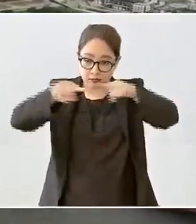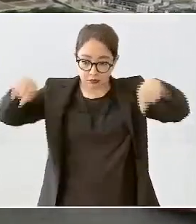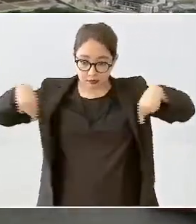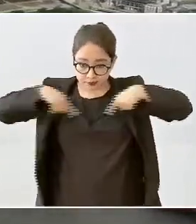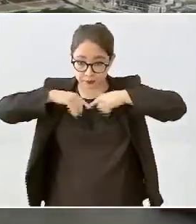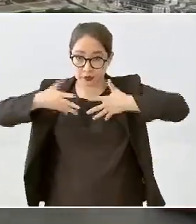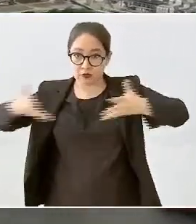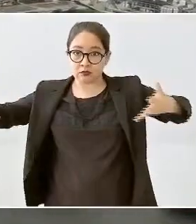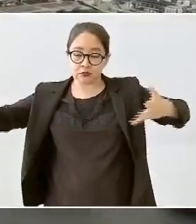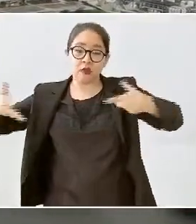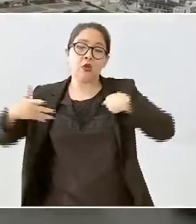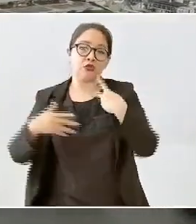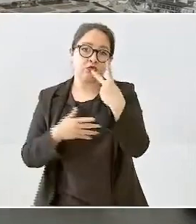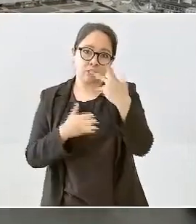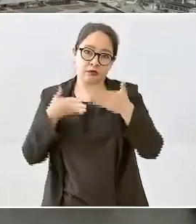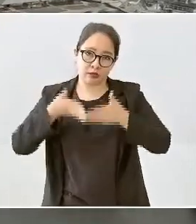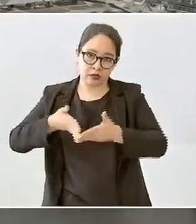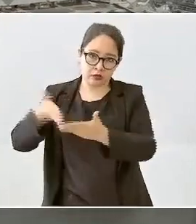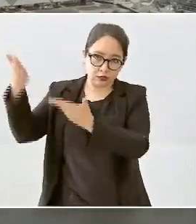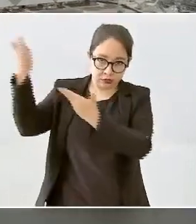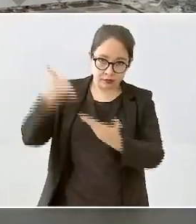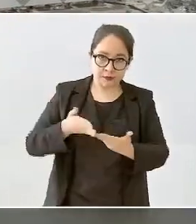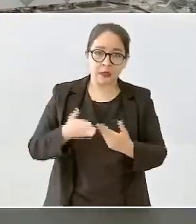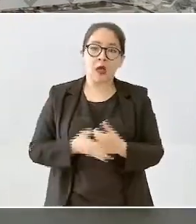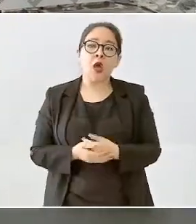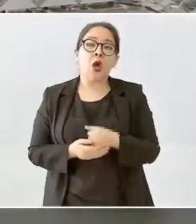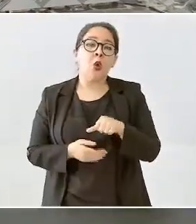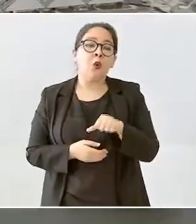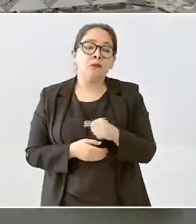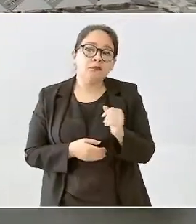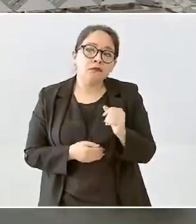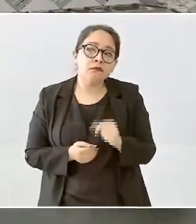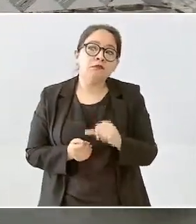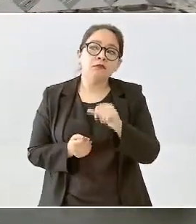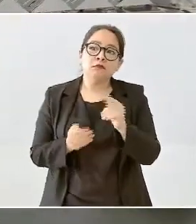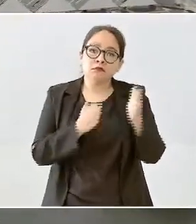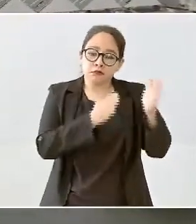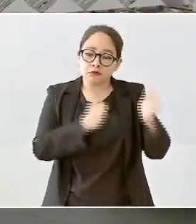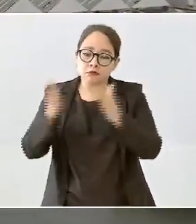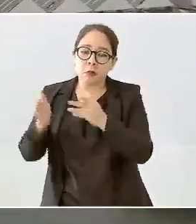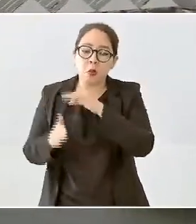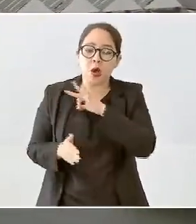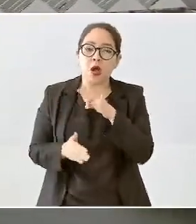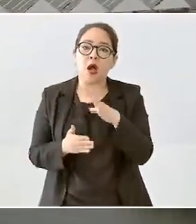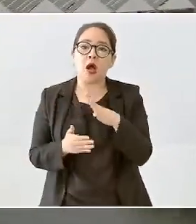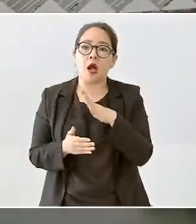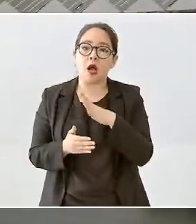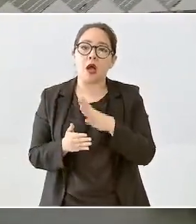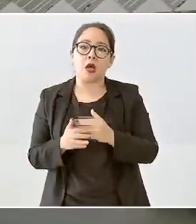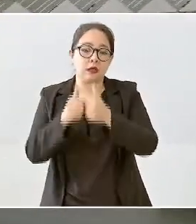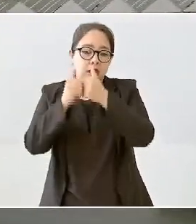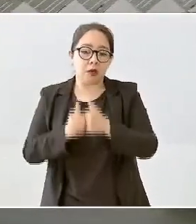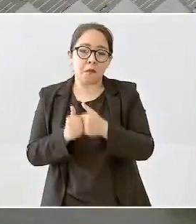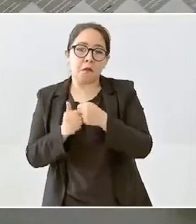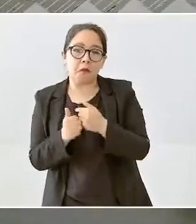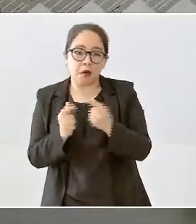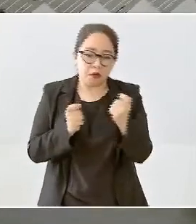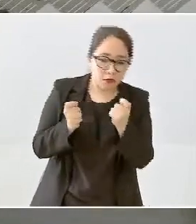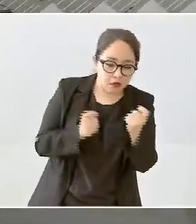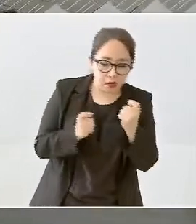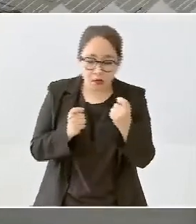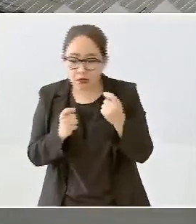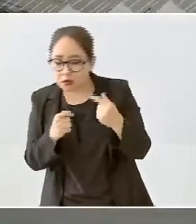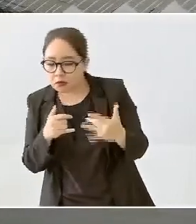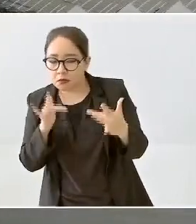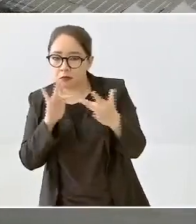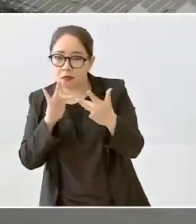de contenedores. Y tenemos también pensado que en esta zona vamos a dejar una base de operaciones para actividades costa afuera, que es